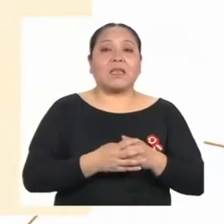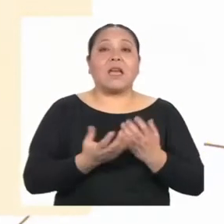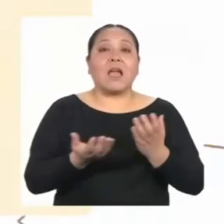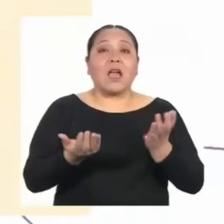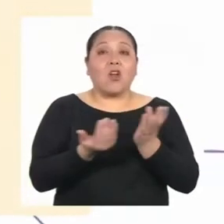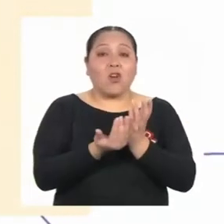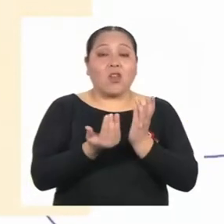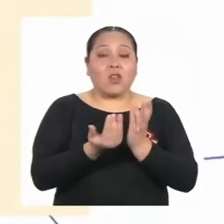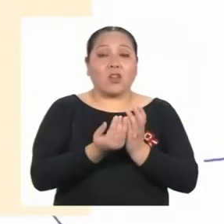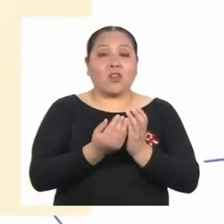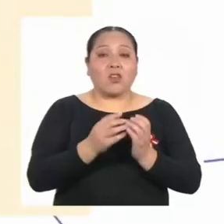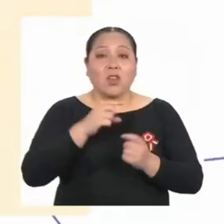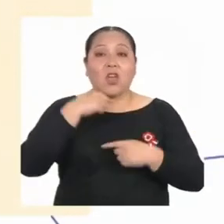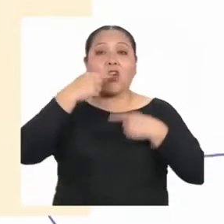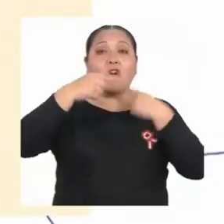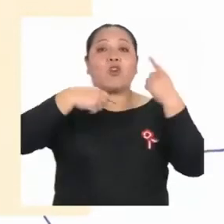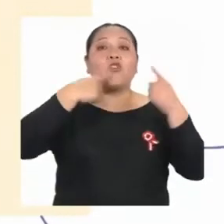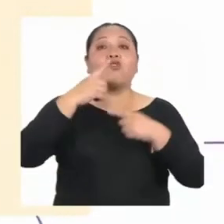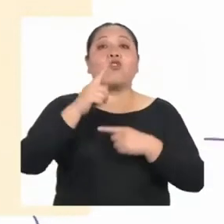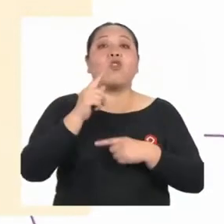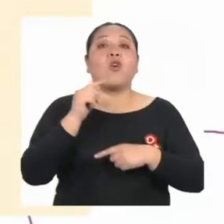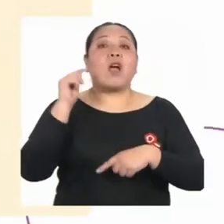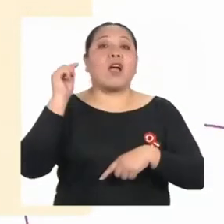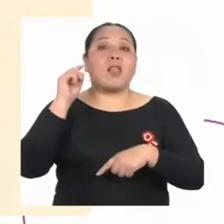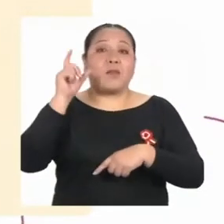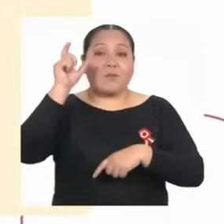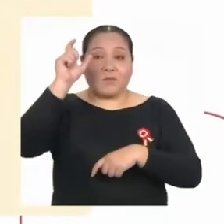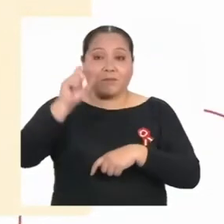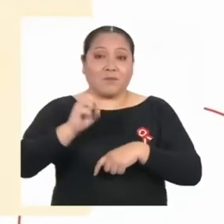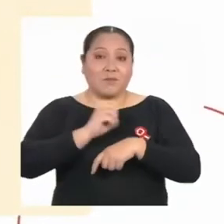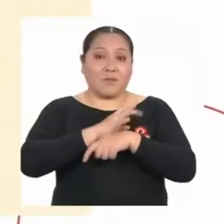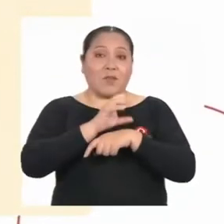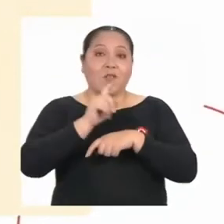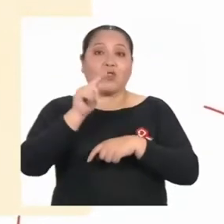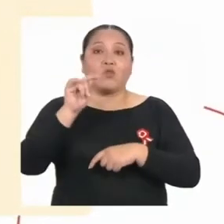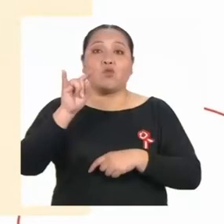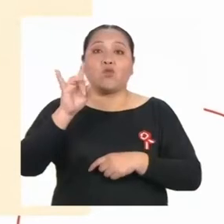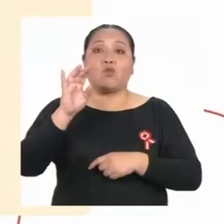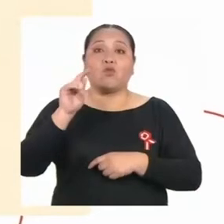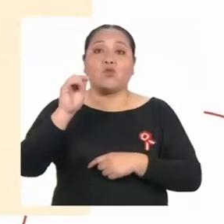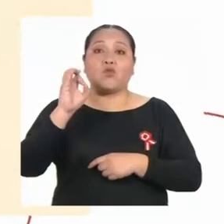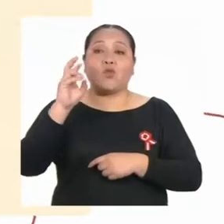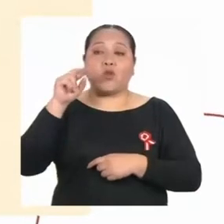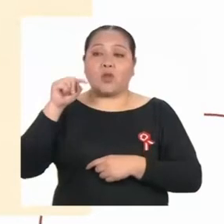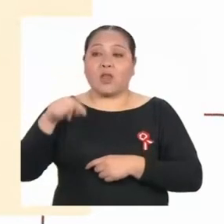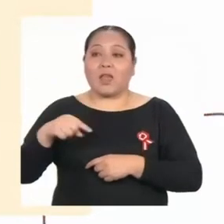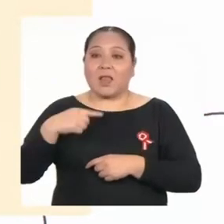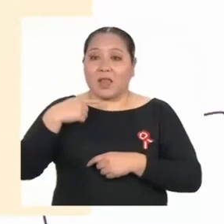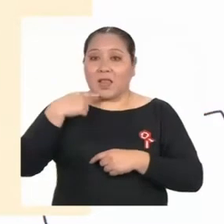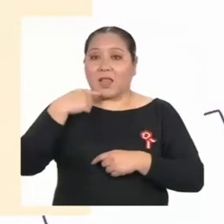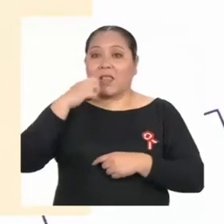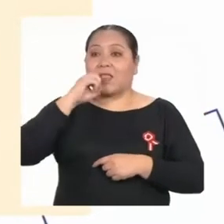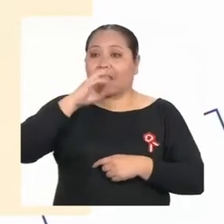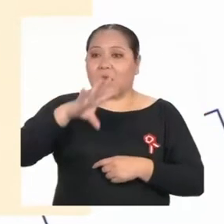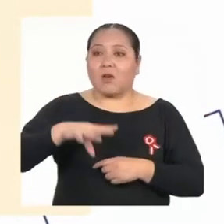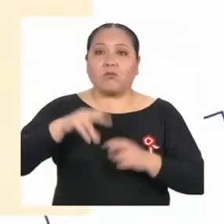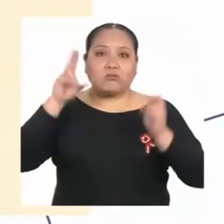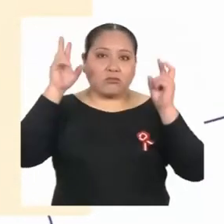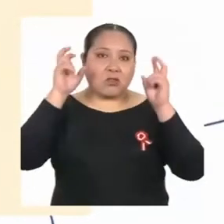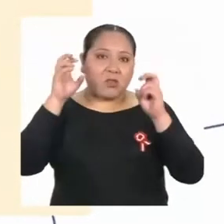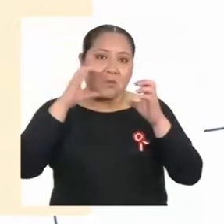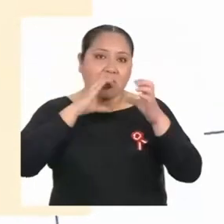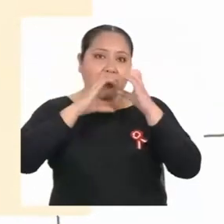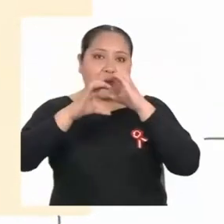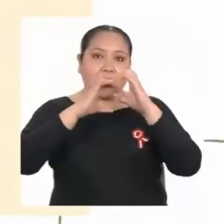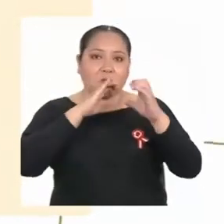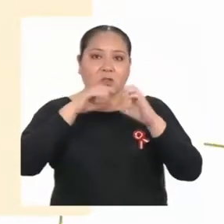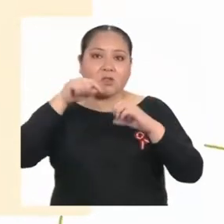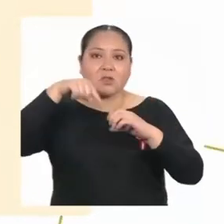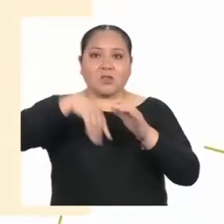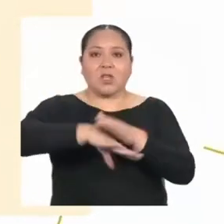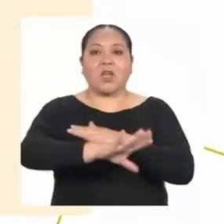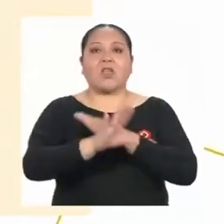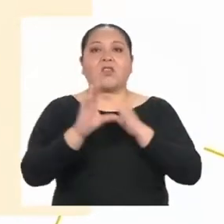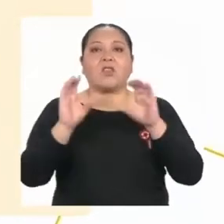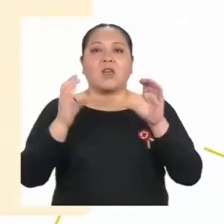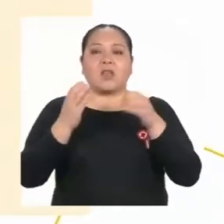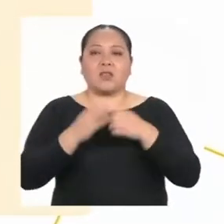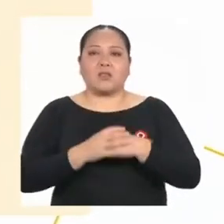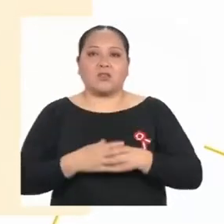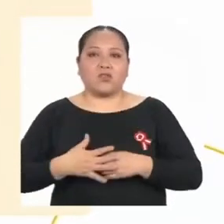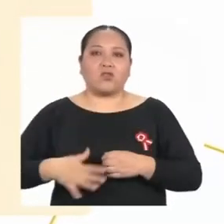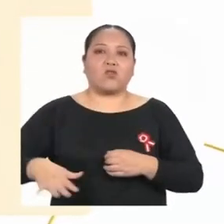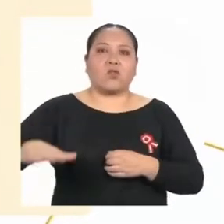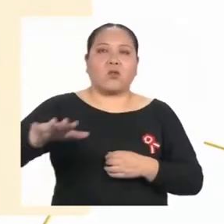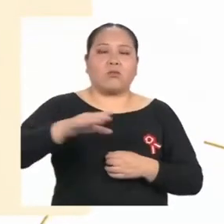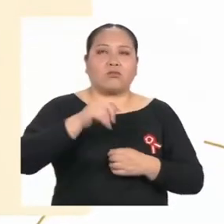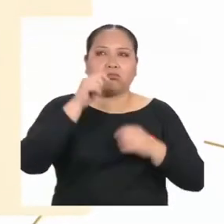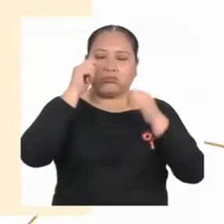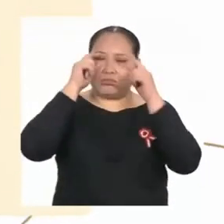le interesaron las reflexiones de Martín, así que lo sugirió como tema de conversación en clase. Casi todos tenían la